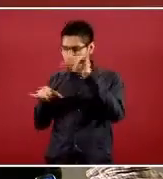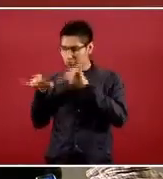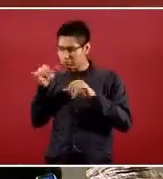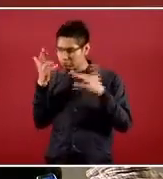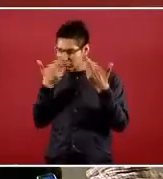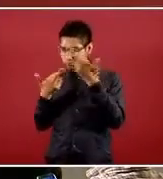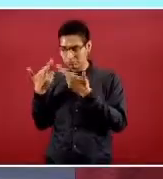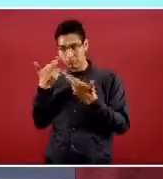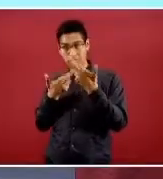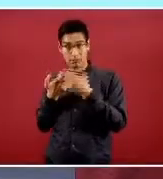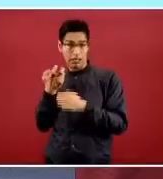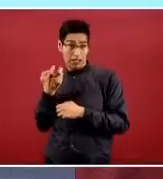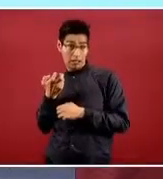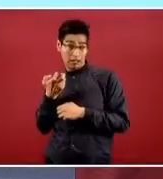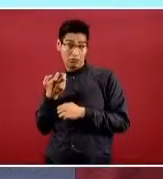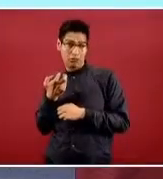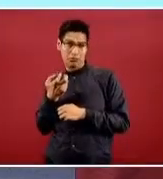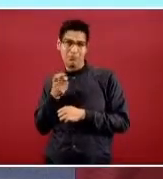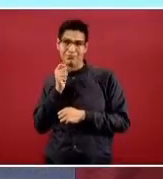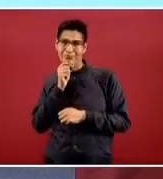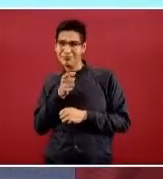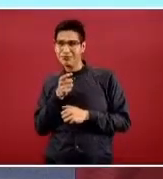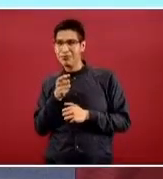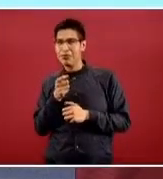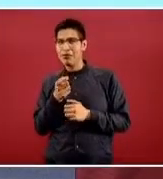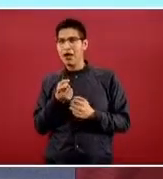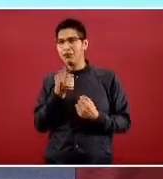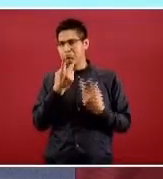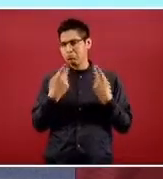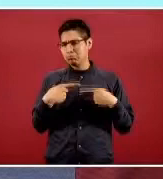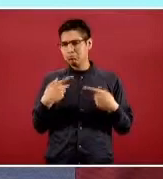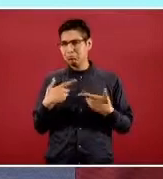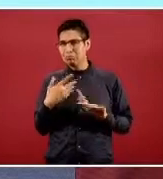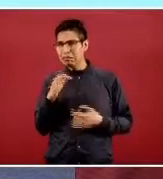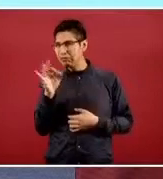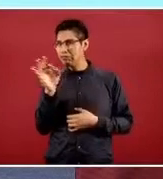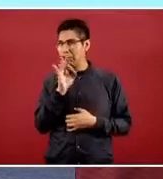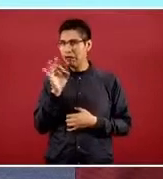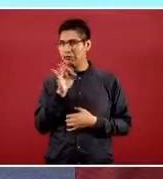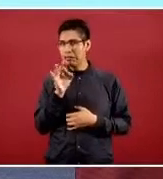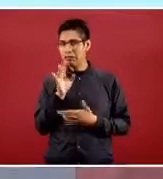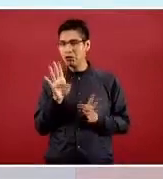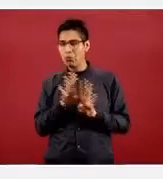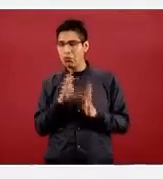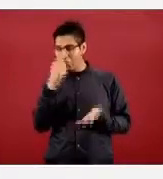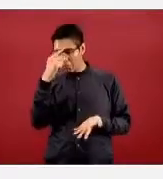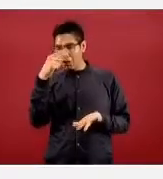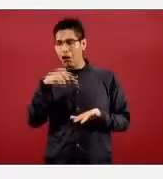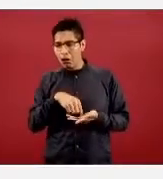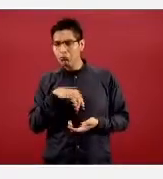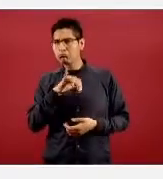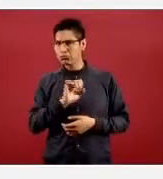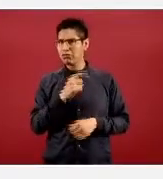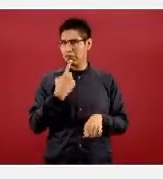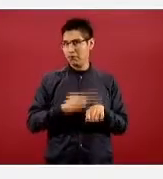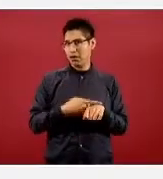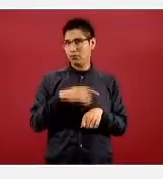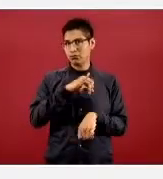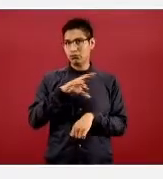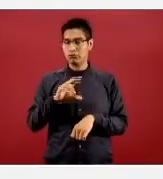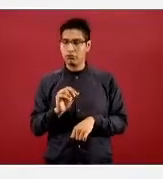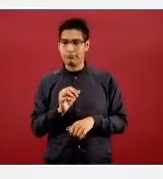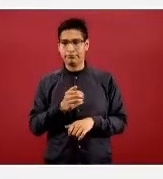de caso sospechoso. Y aquí vemos, bueno, la distribución, lógicamente, regional, en este caso por